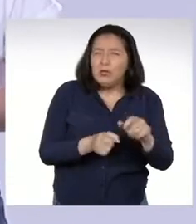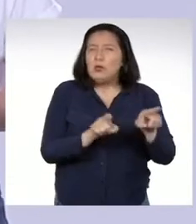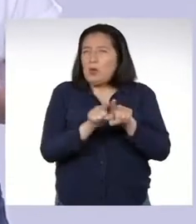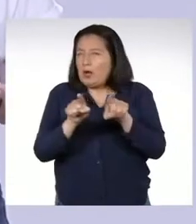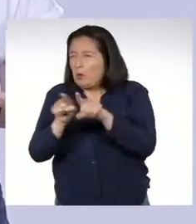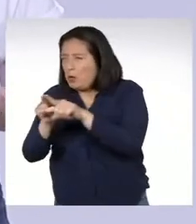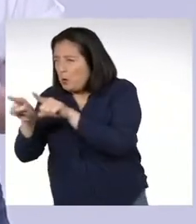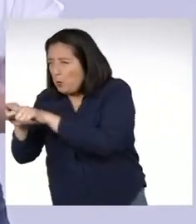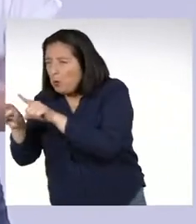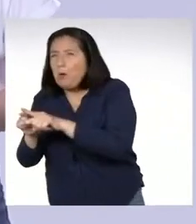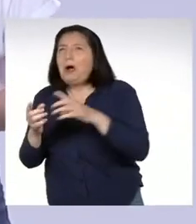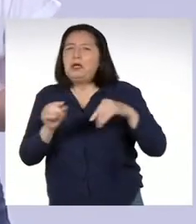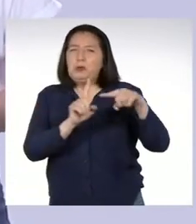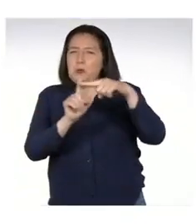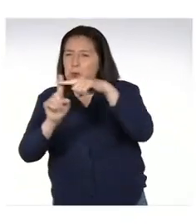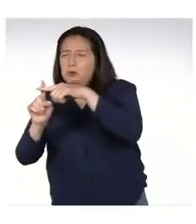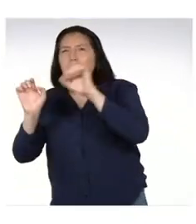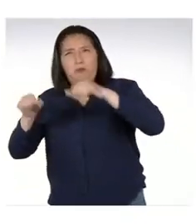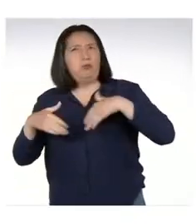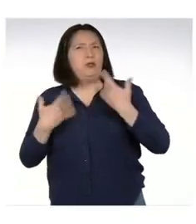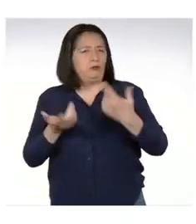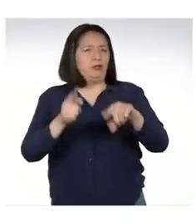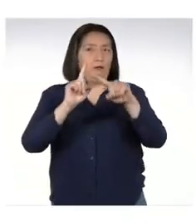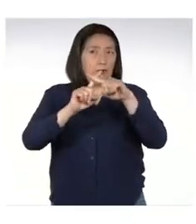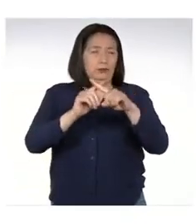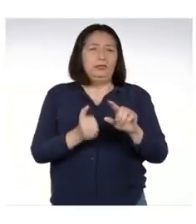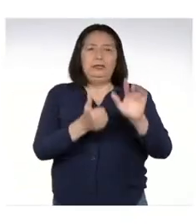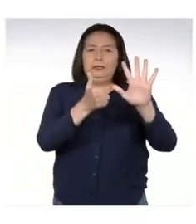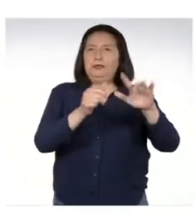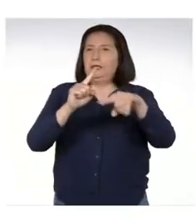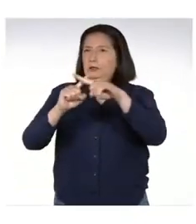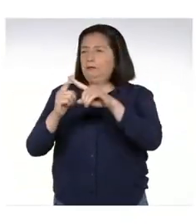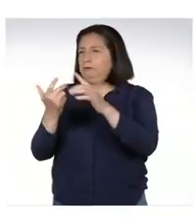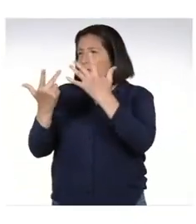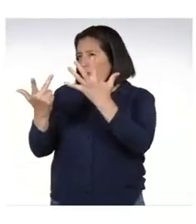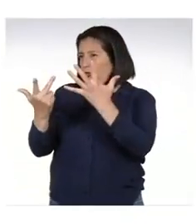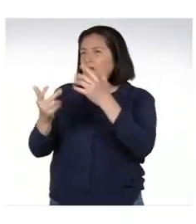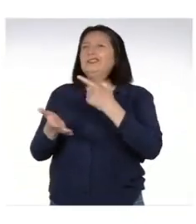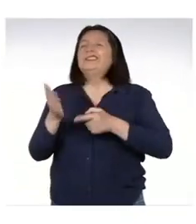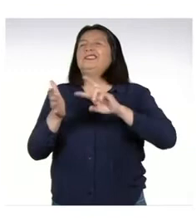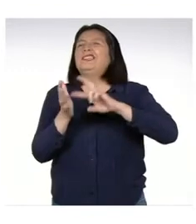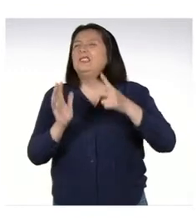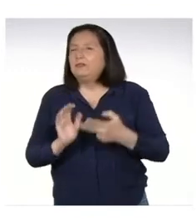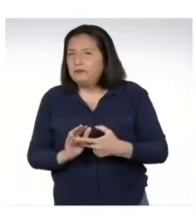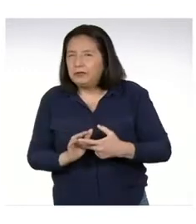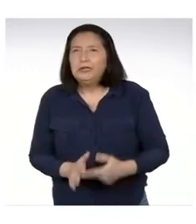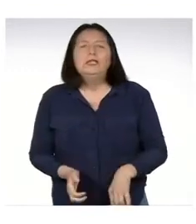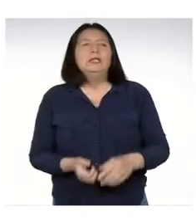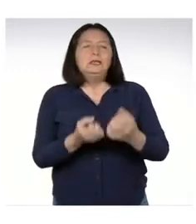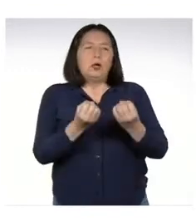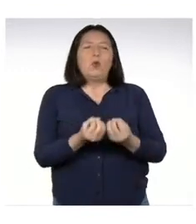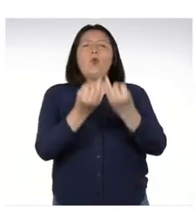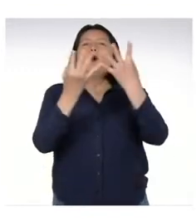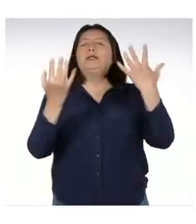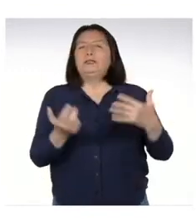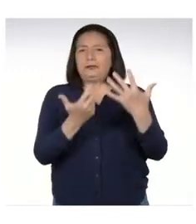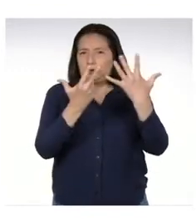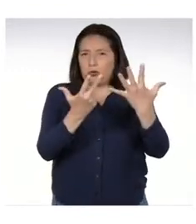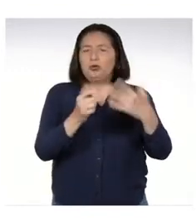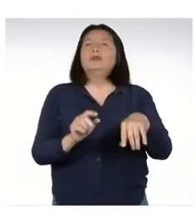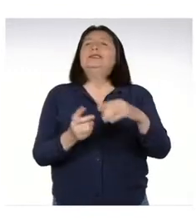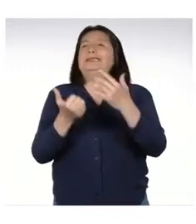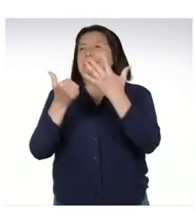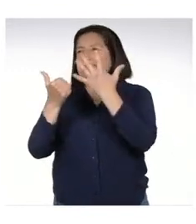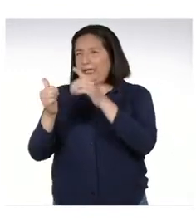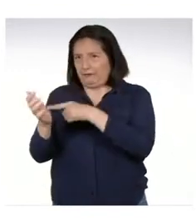podemos utilizar la multiplicación. 6 por 8 significa que hemos sumado 6 veces 8. Daniel,